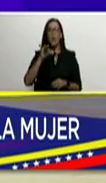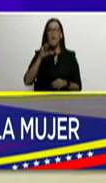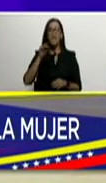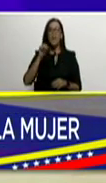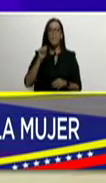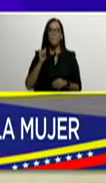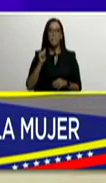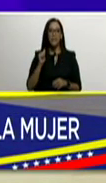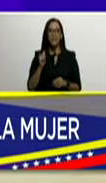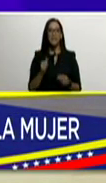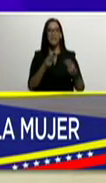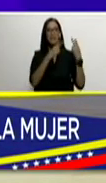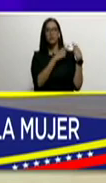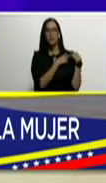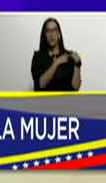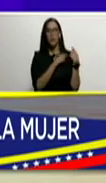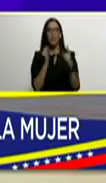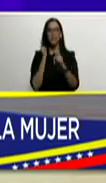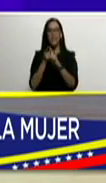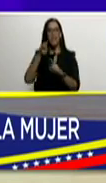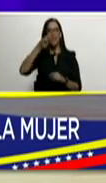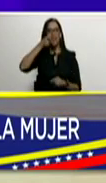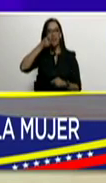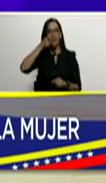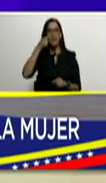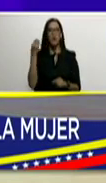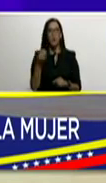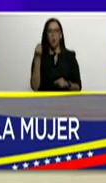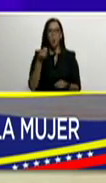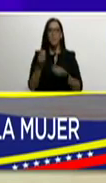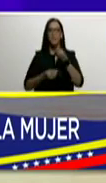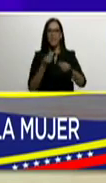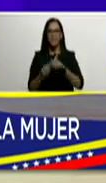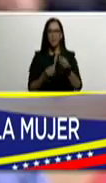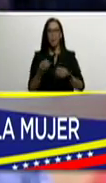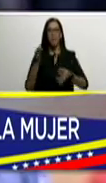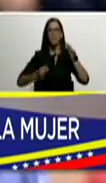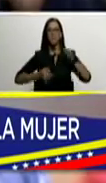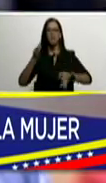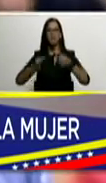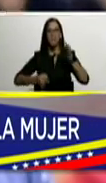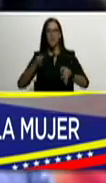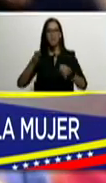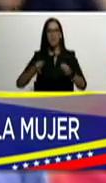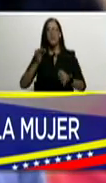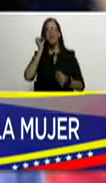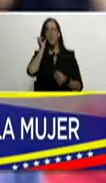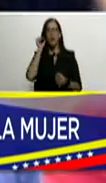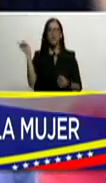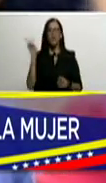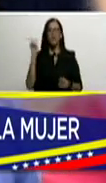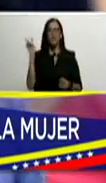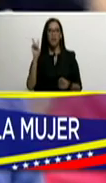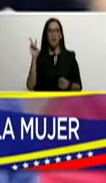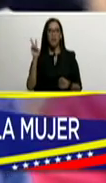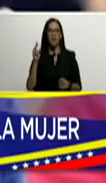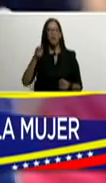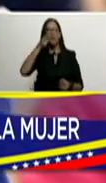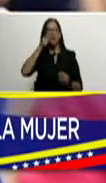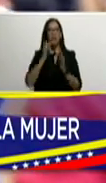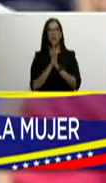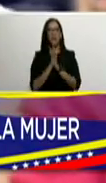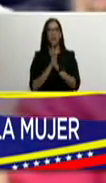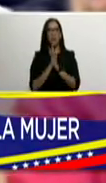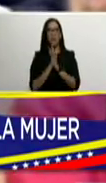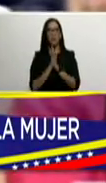Saab que asuma desde la fiscalía como viene haciendo para hacer justicia para la mujer venezolana. Fiscal, por